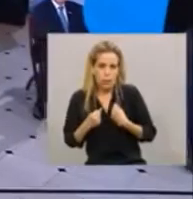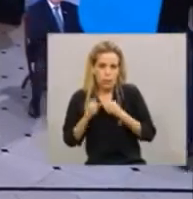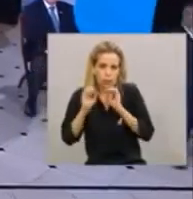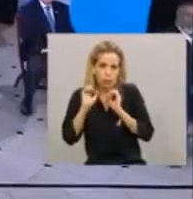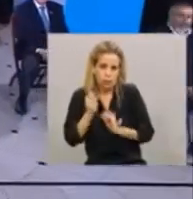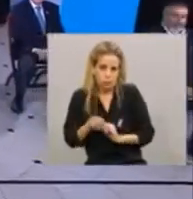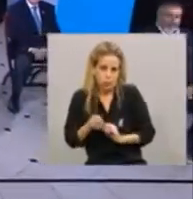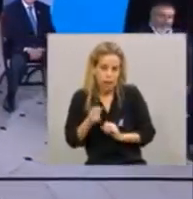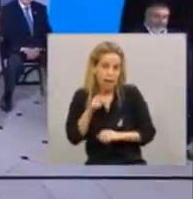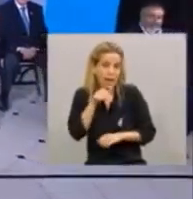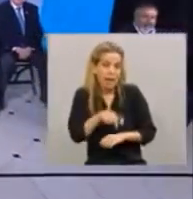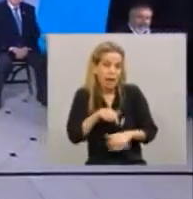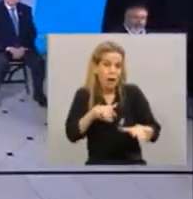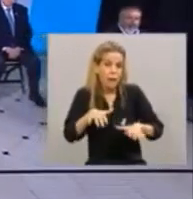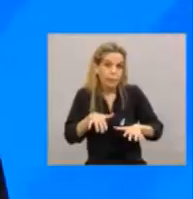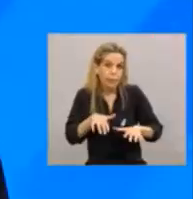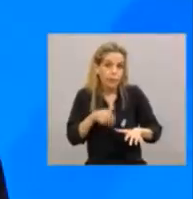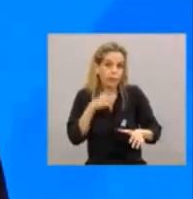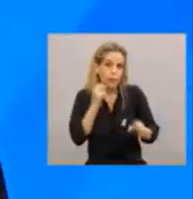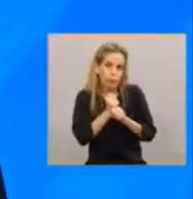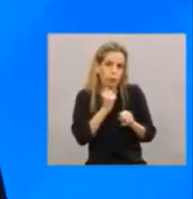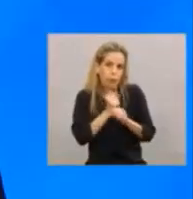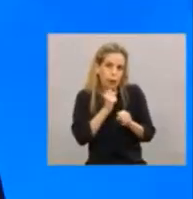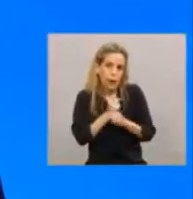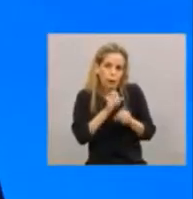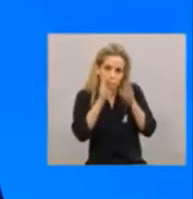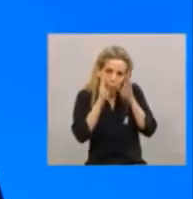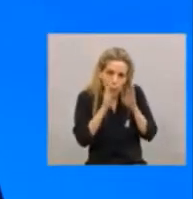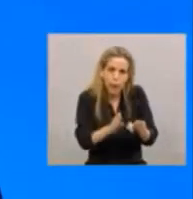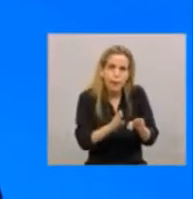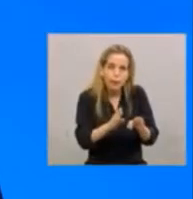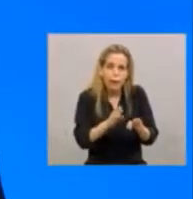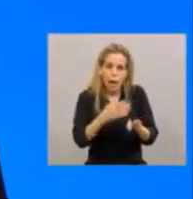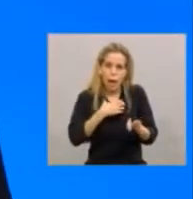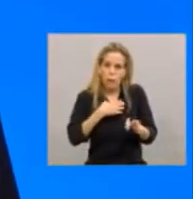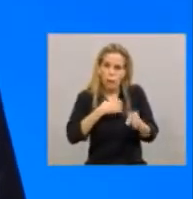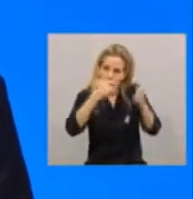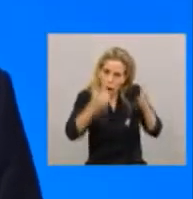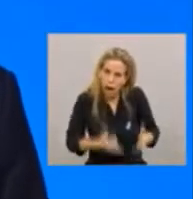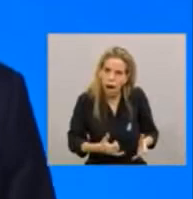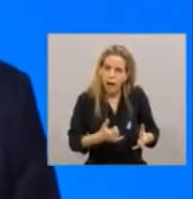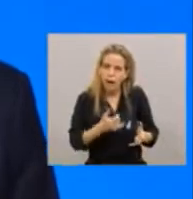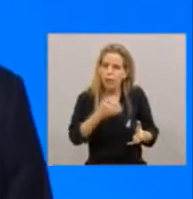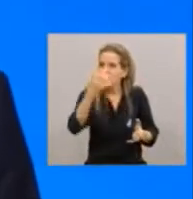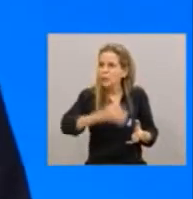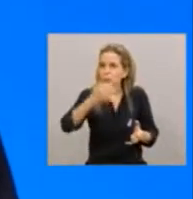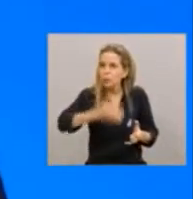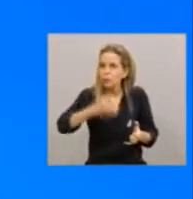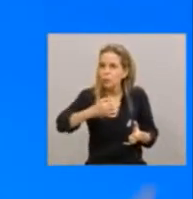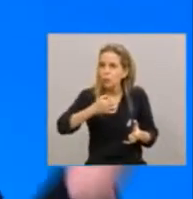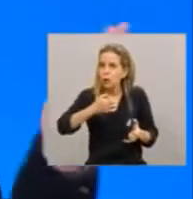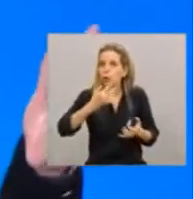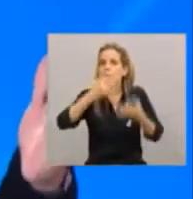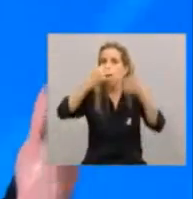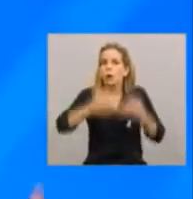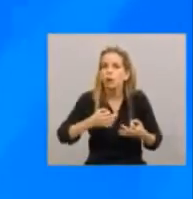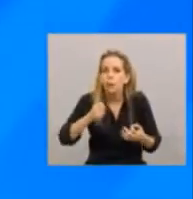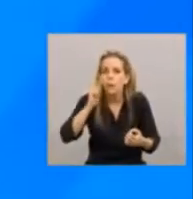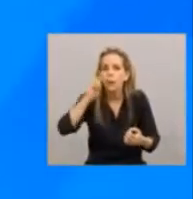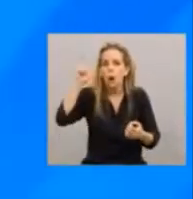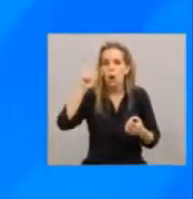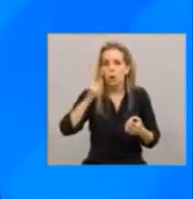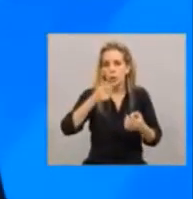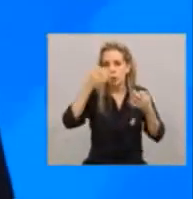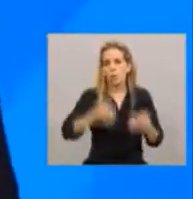y estamos trabajando y confiamos que eso finalmente lo logremos y cuando lo logremos será nuestro logro